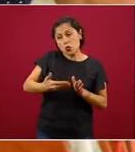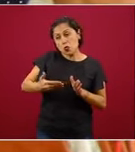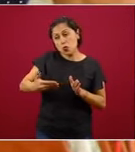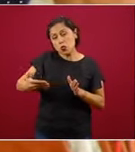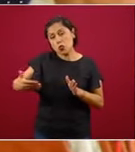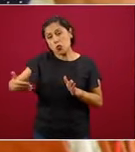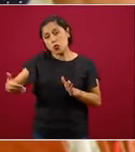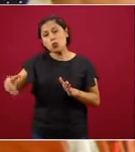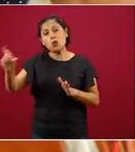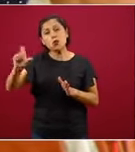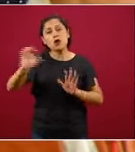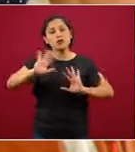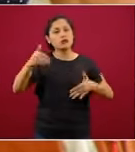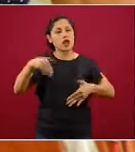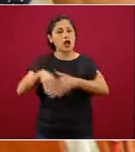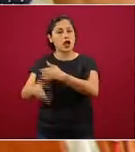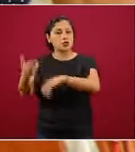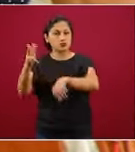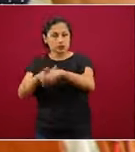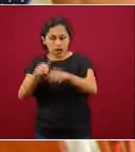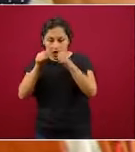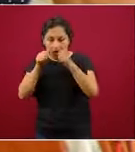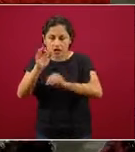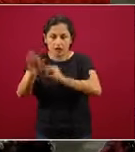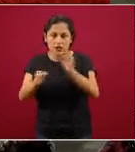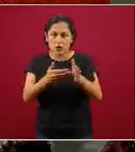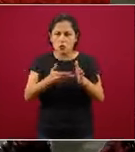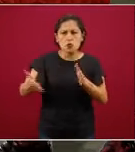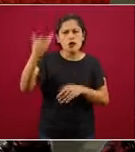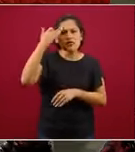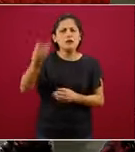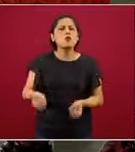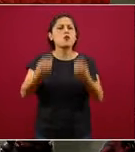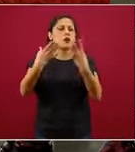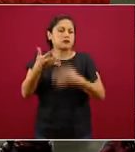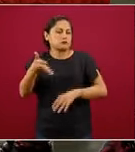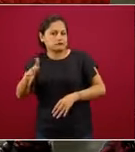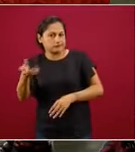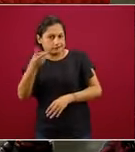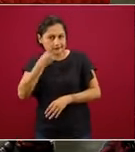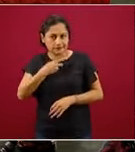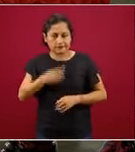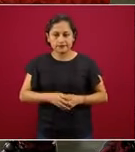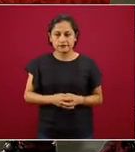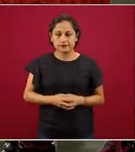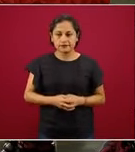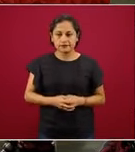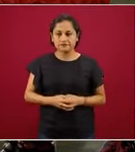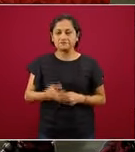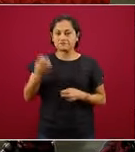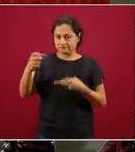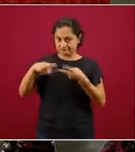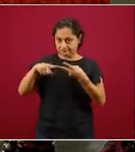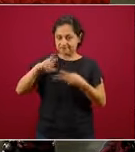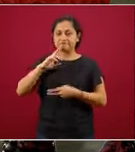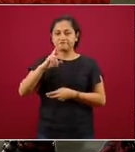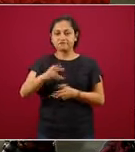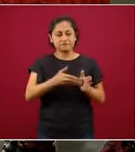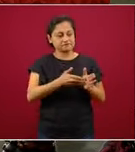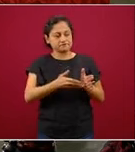a ser atendido en promedio? Gracias. Gracias. Adelante. Empecemos con esa. ¿Cuánto tiempo